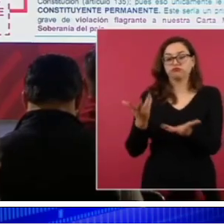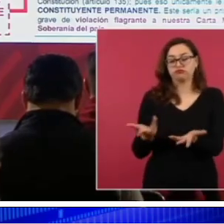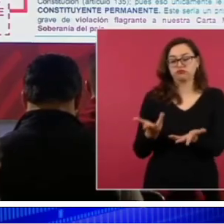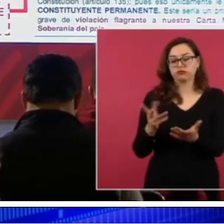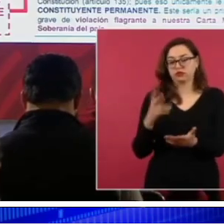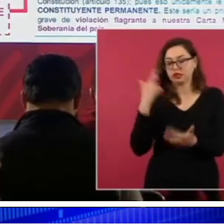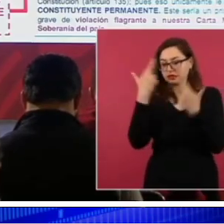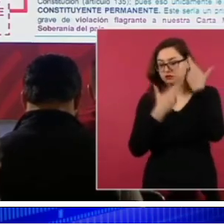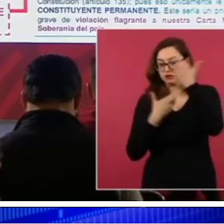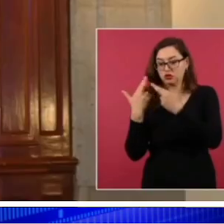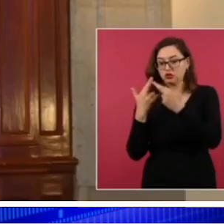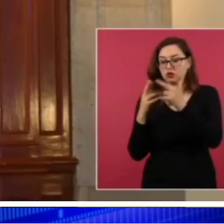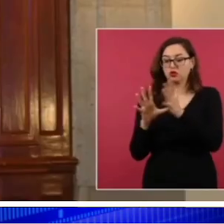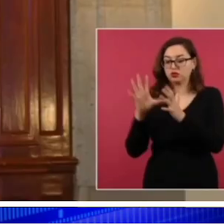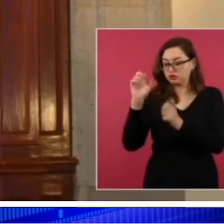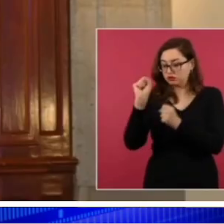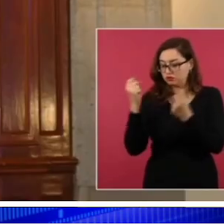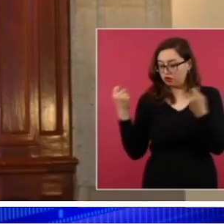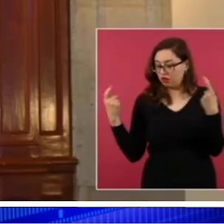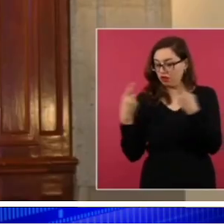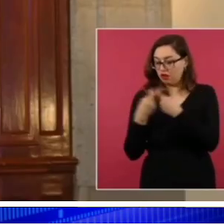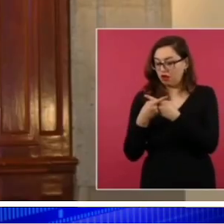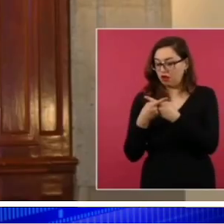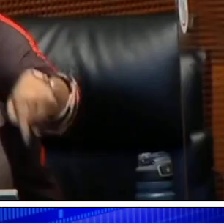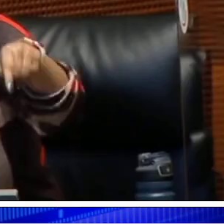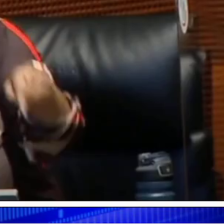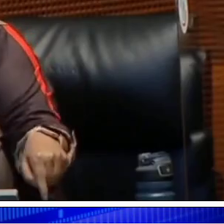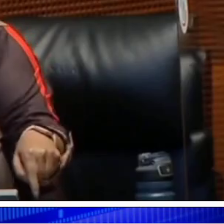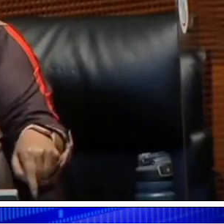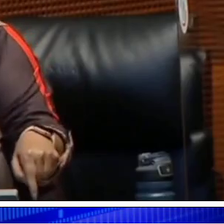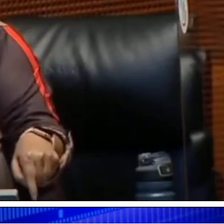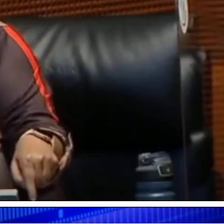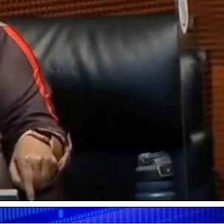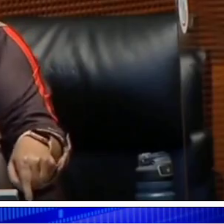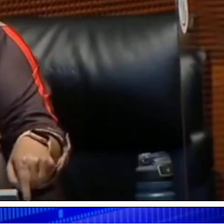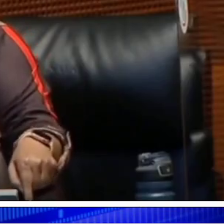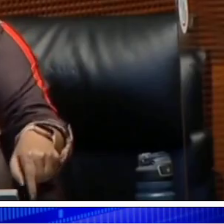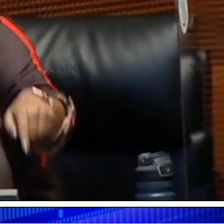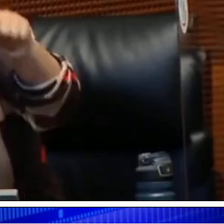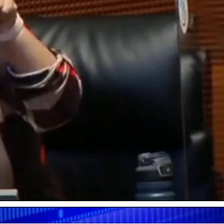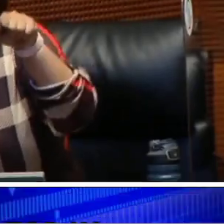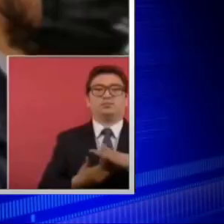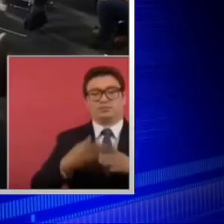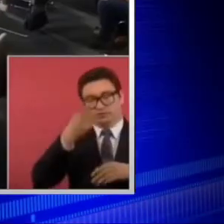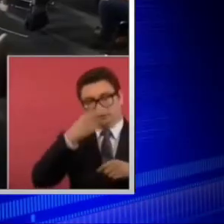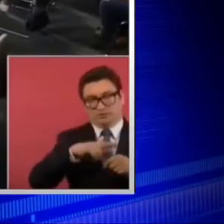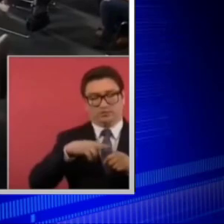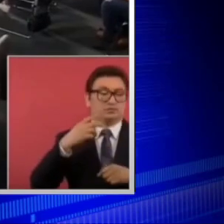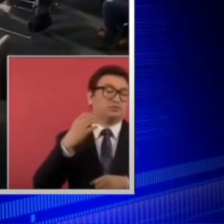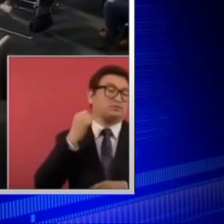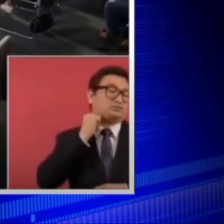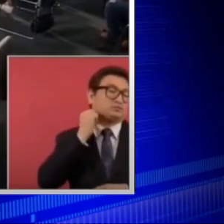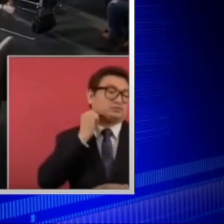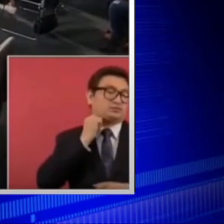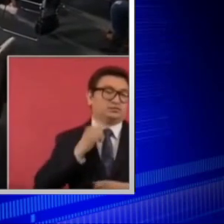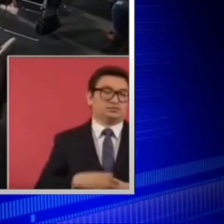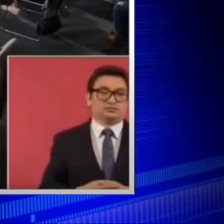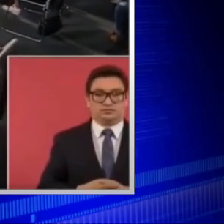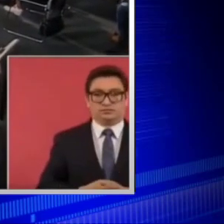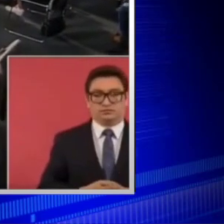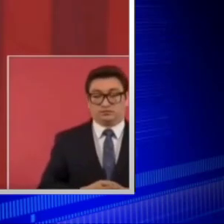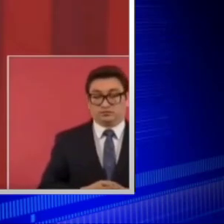ante el pueblo de esta decisión va a escuchar lo que dijo el presidente pues no lo